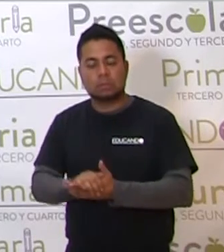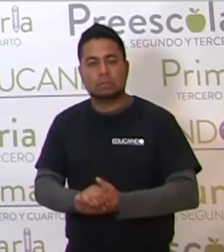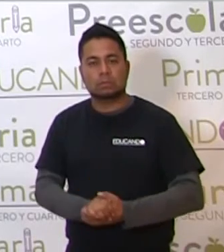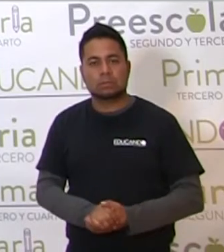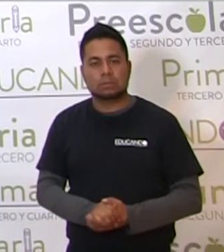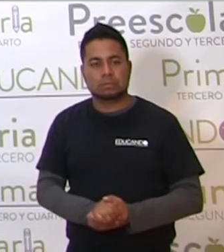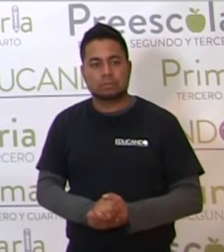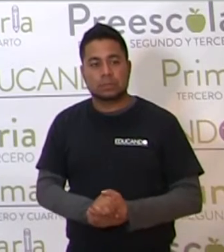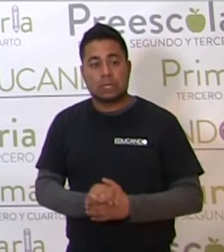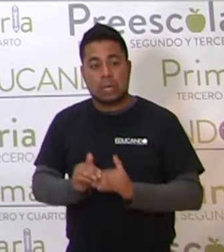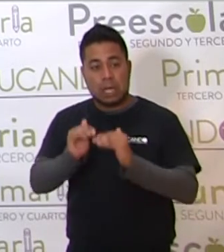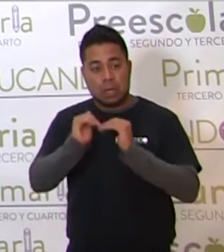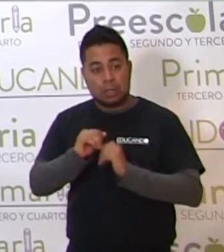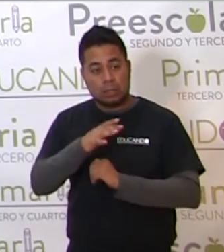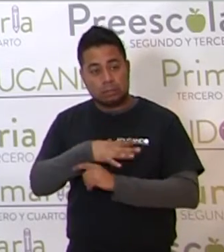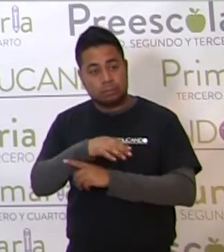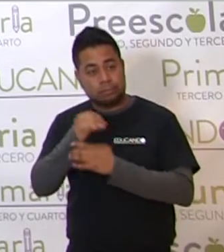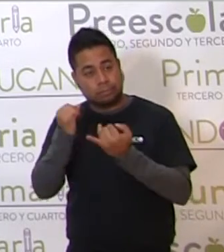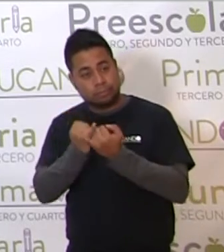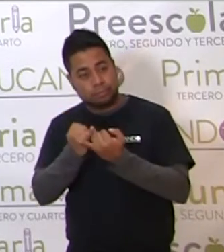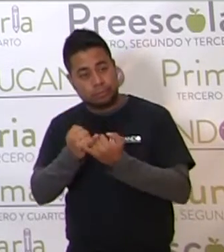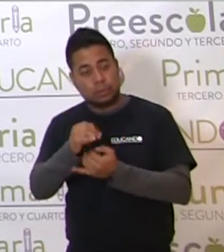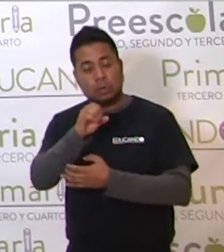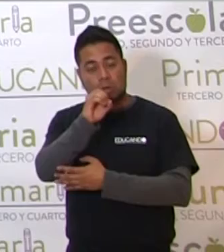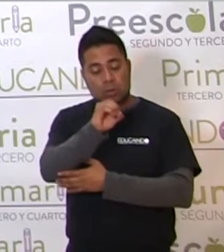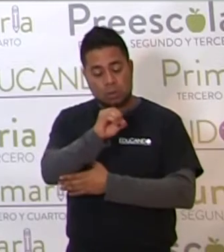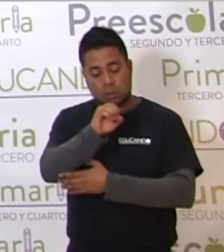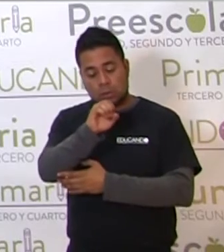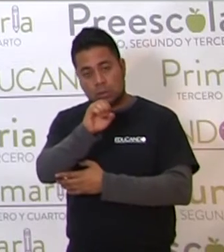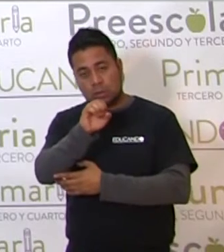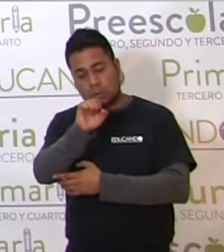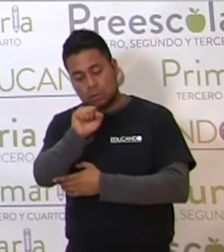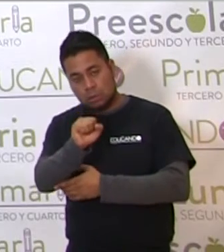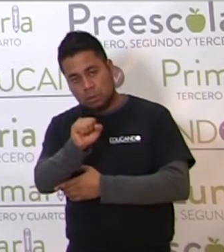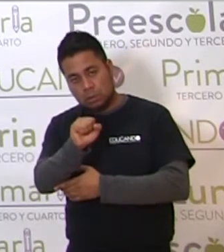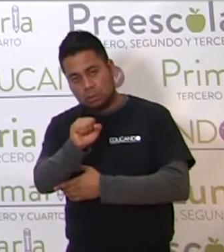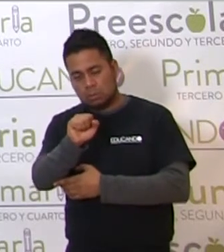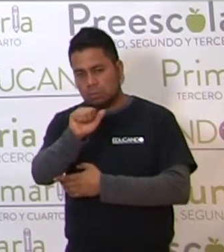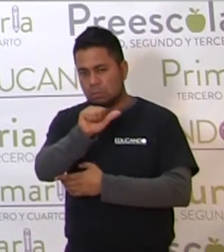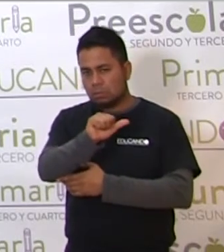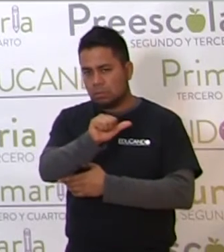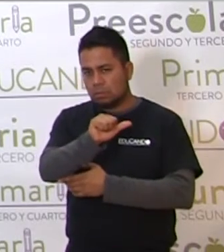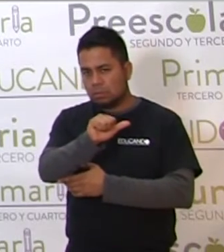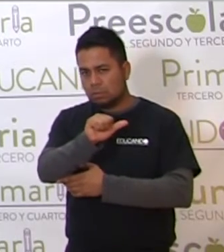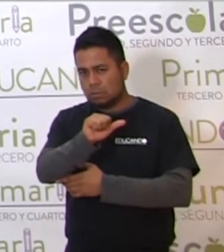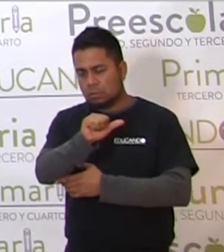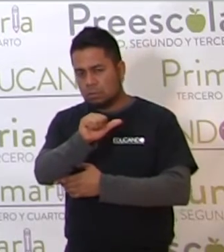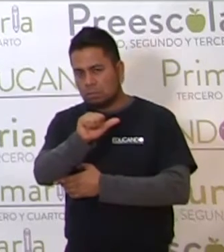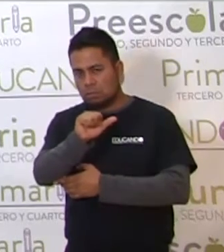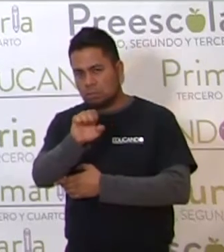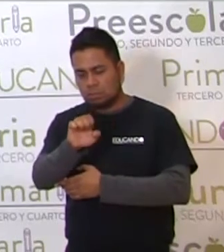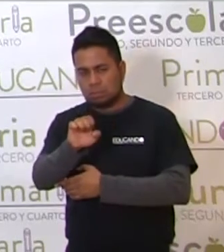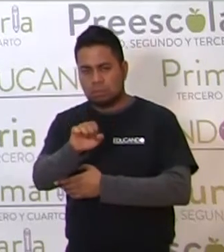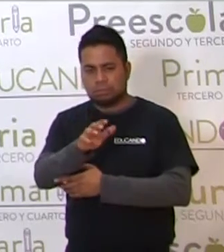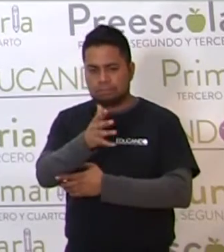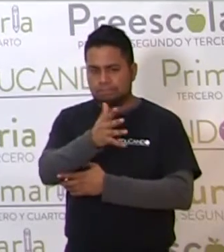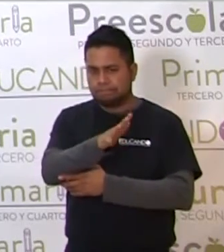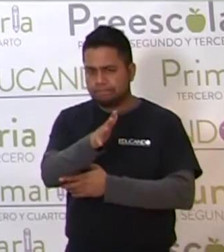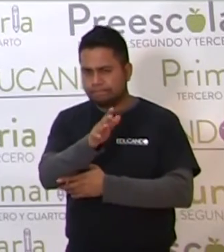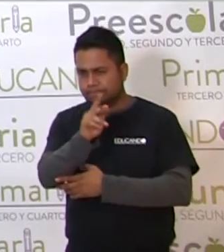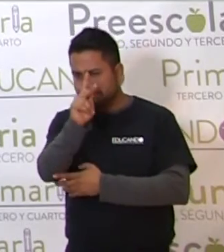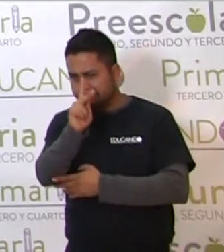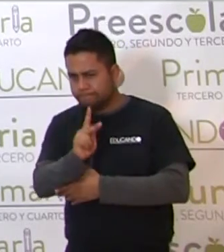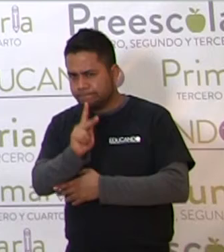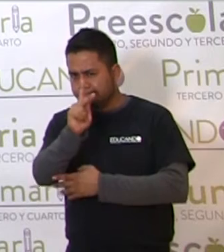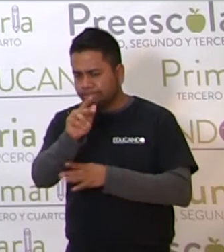en esta También tenemos una o una s una a y una s te das cuenta